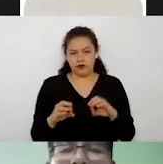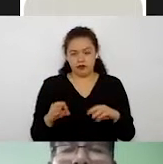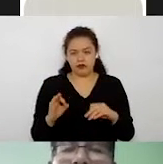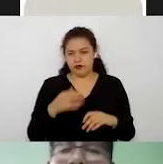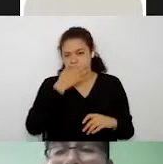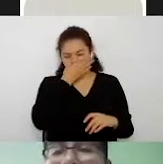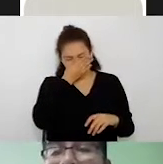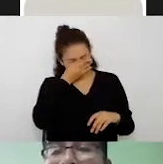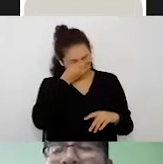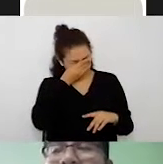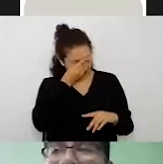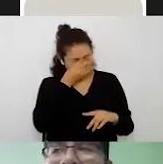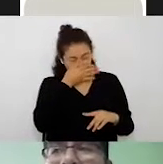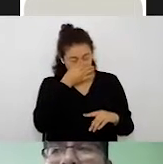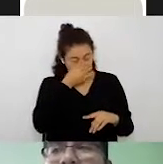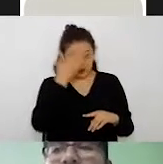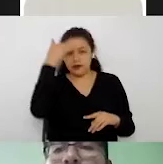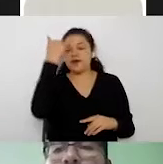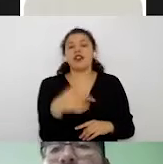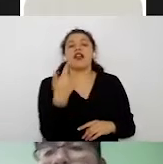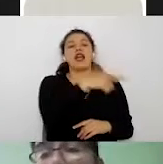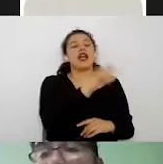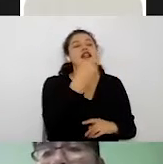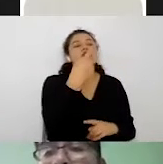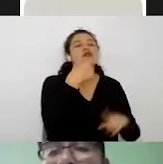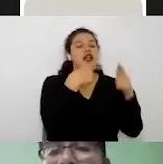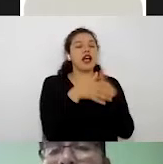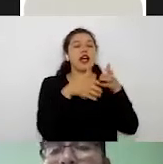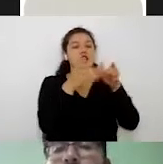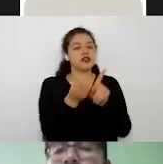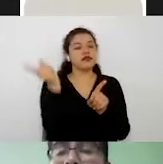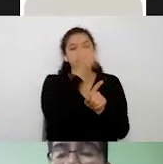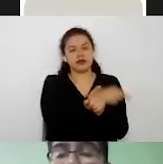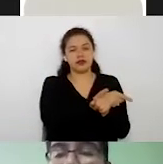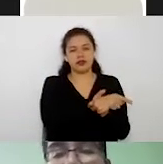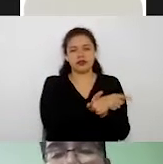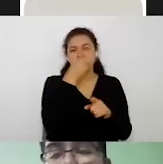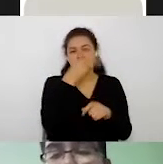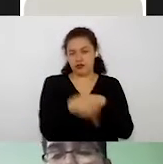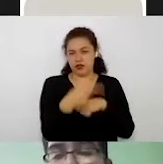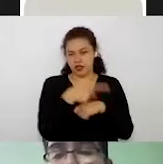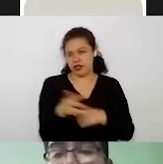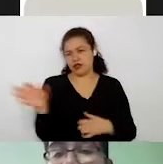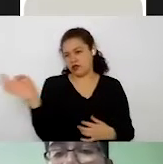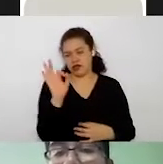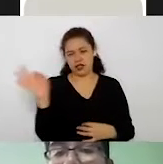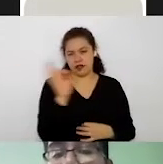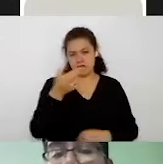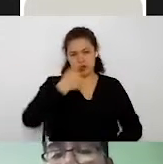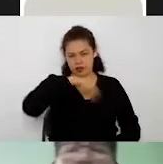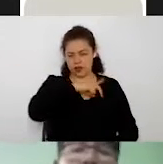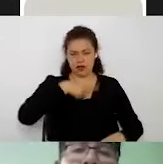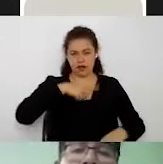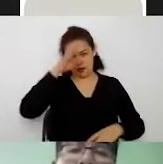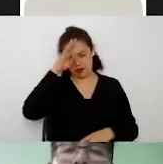que hay una gasera a una cuadra, a media cuadra, pues es un riesgo que quizás nosotros tenemos que tomar en cuenta